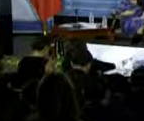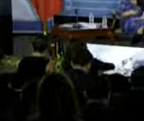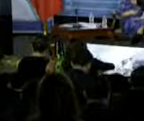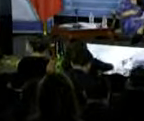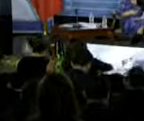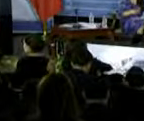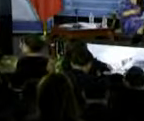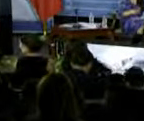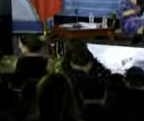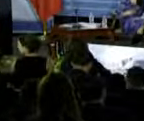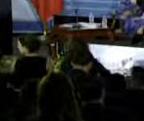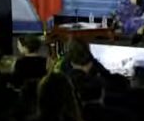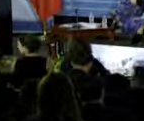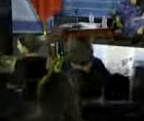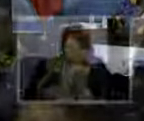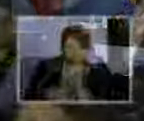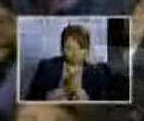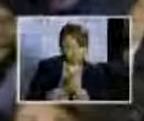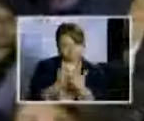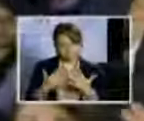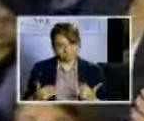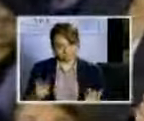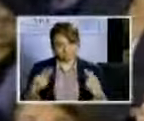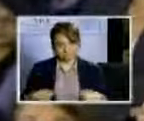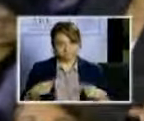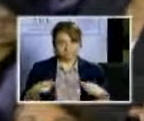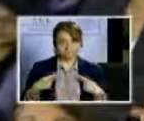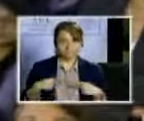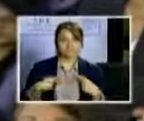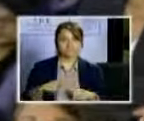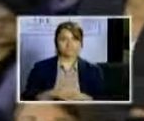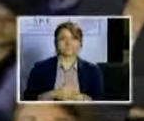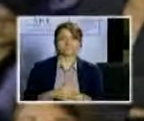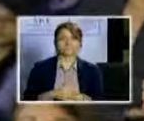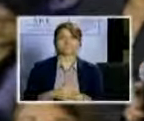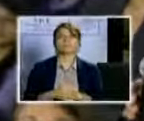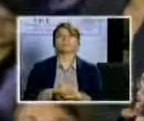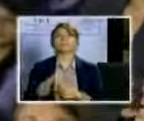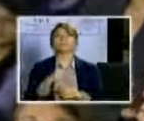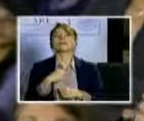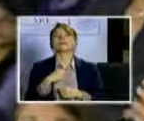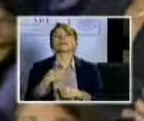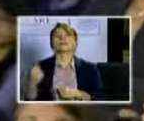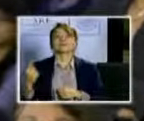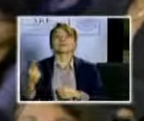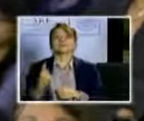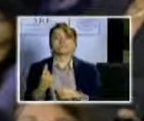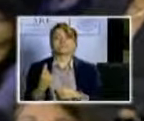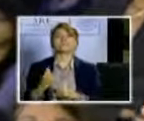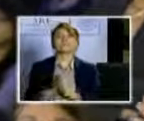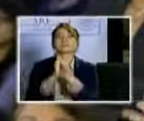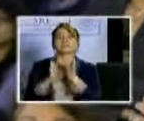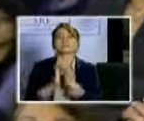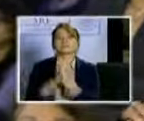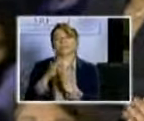Si se quiere identificar, por favor. Sí, buenas noches. Me llamo Gabriel Magallón y vengo del Colegio Holandés. Primero que nada